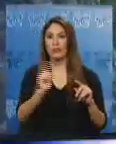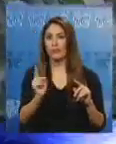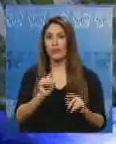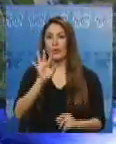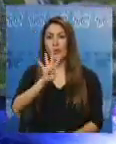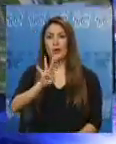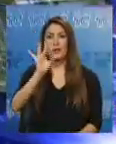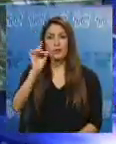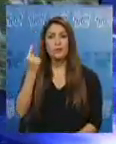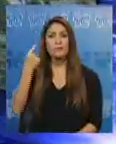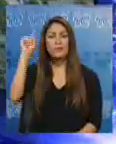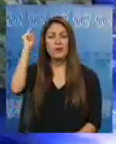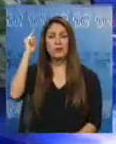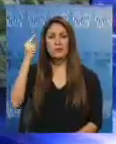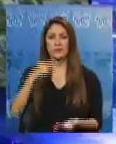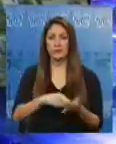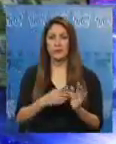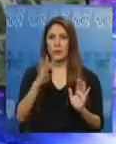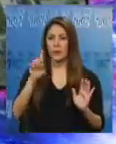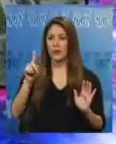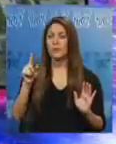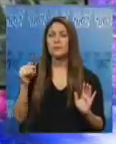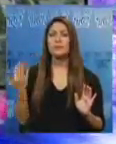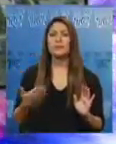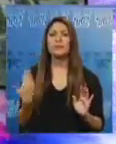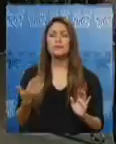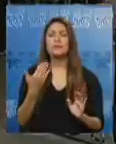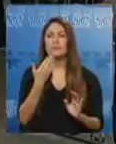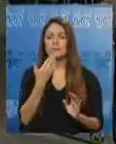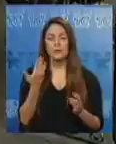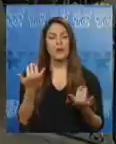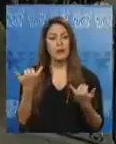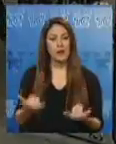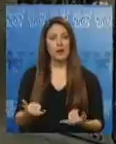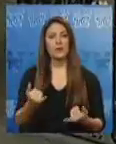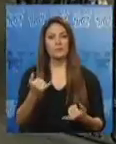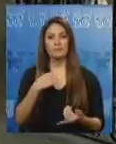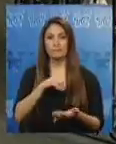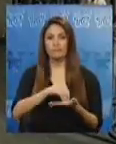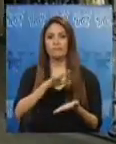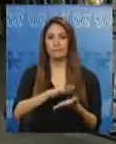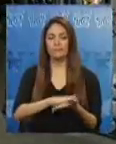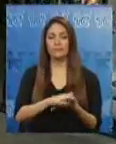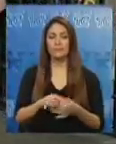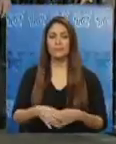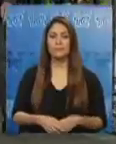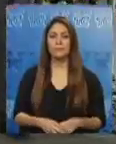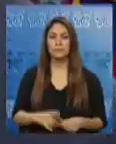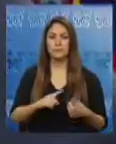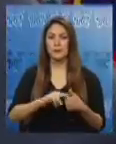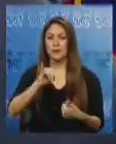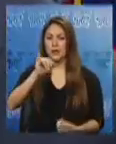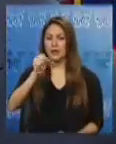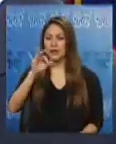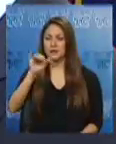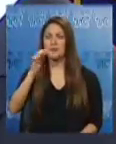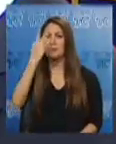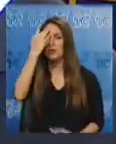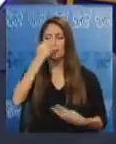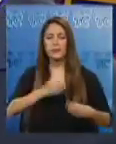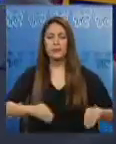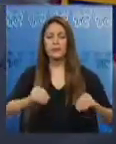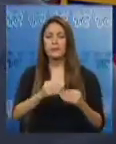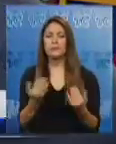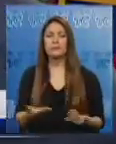los 48 millones que se pagaron. El gobierno inmediatamente se hizo eco. Primera pregunta, ¿qué es el IFA con tantos terrenos? Vean de dónde